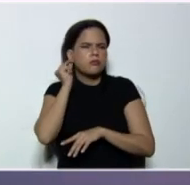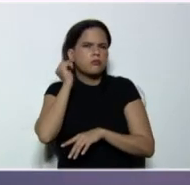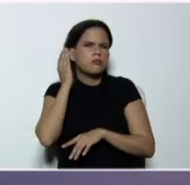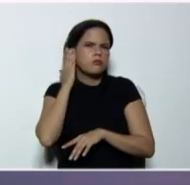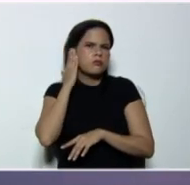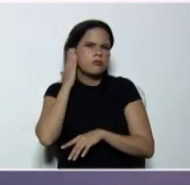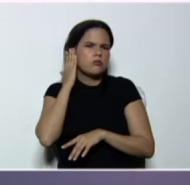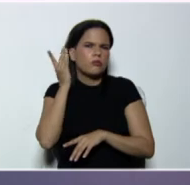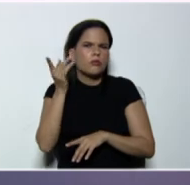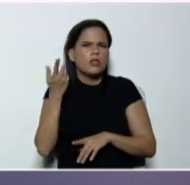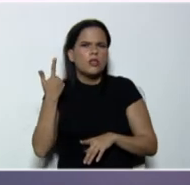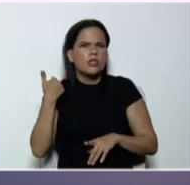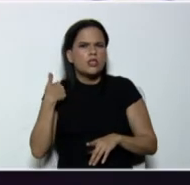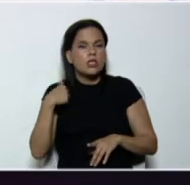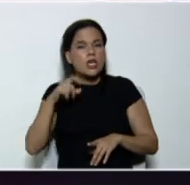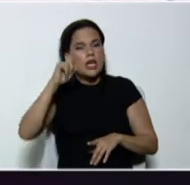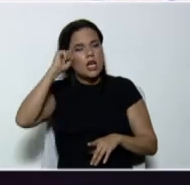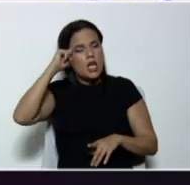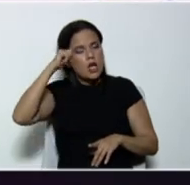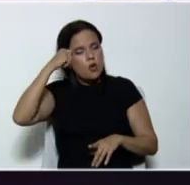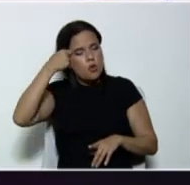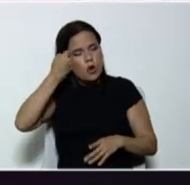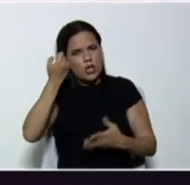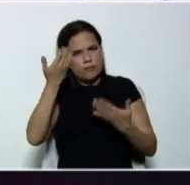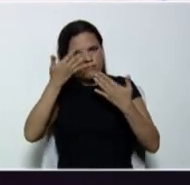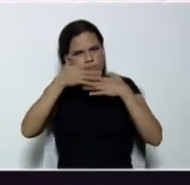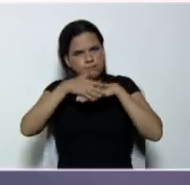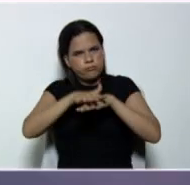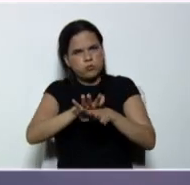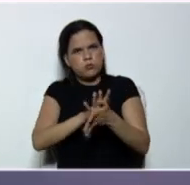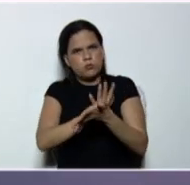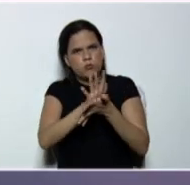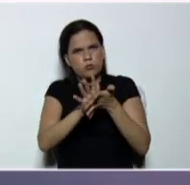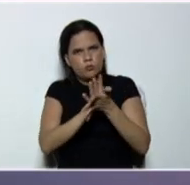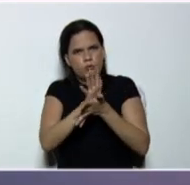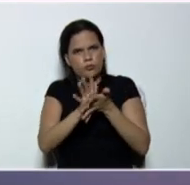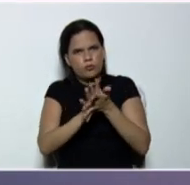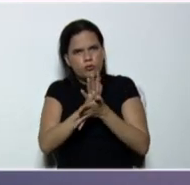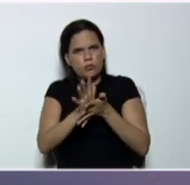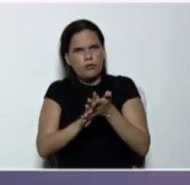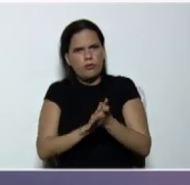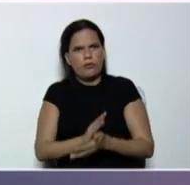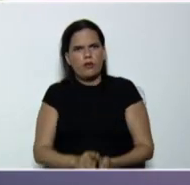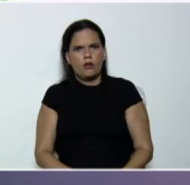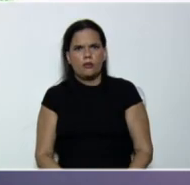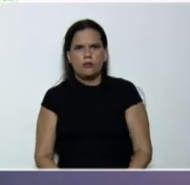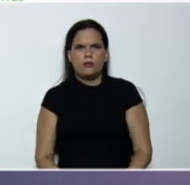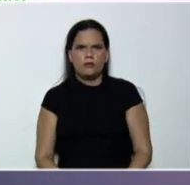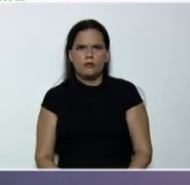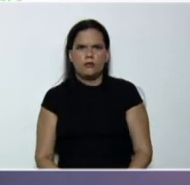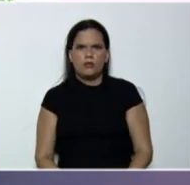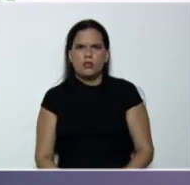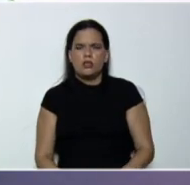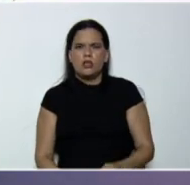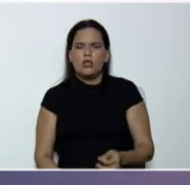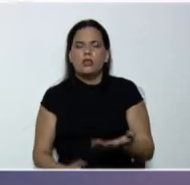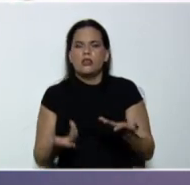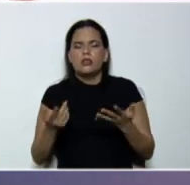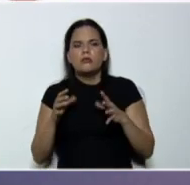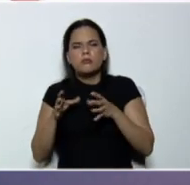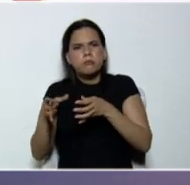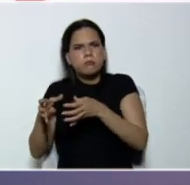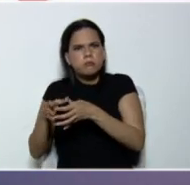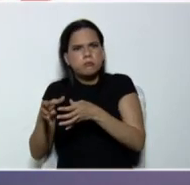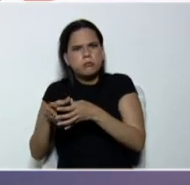auditiva, debemos, recuerden, incorporar la seña. Entonces, debe ser el objeto o los